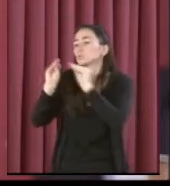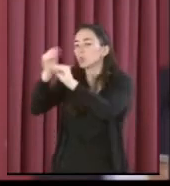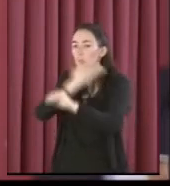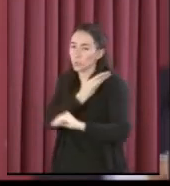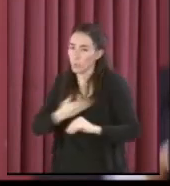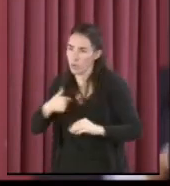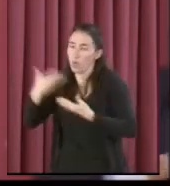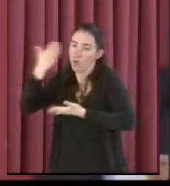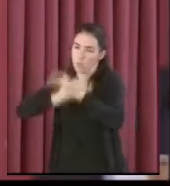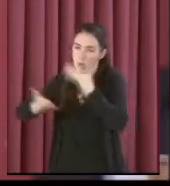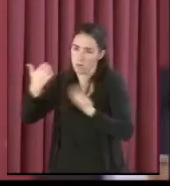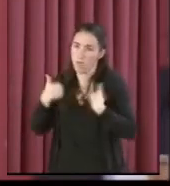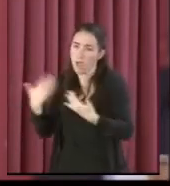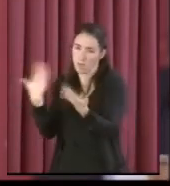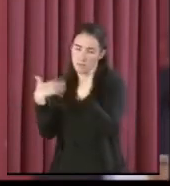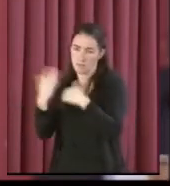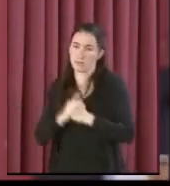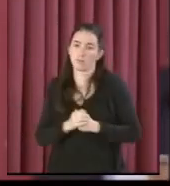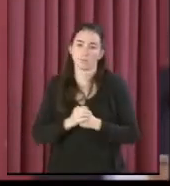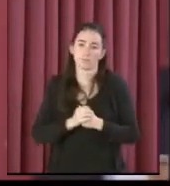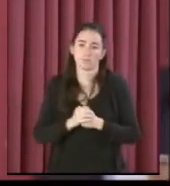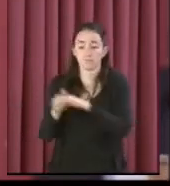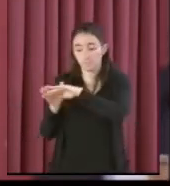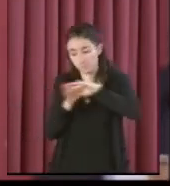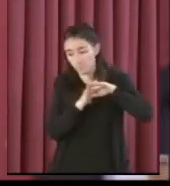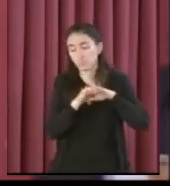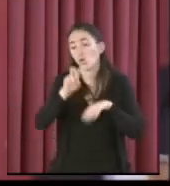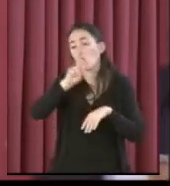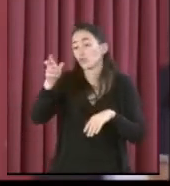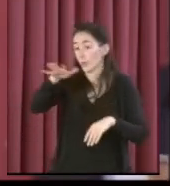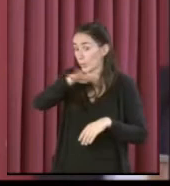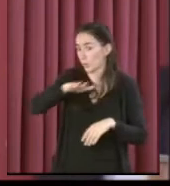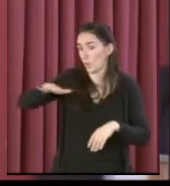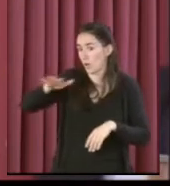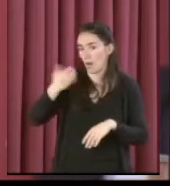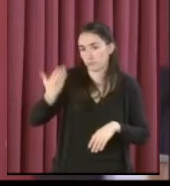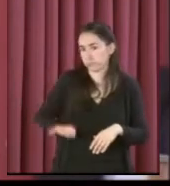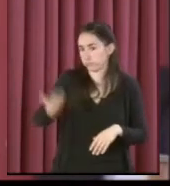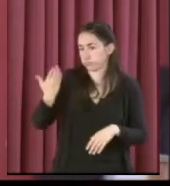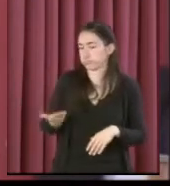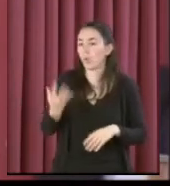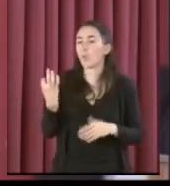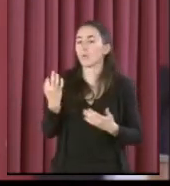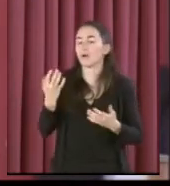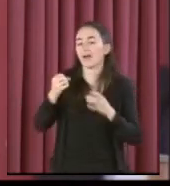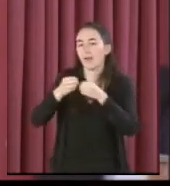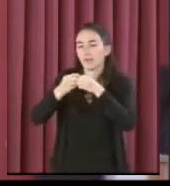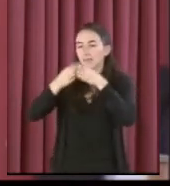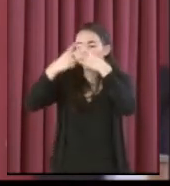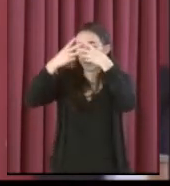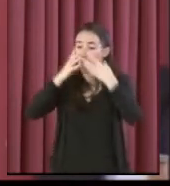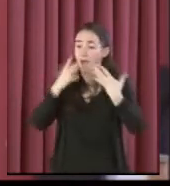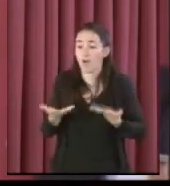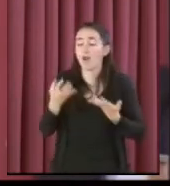propietarios. Otra de las zonas importantes para su renovación en estos momentos, el edificio de la actual